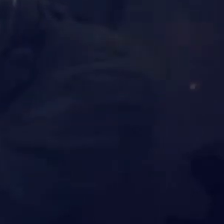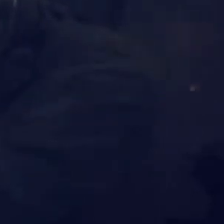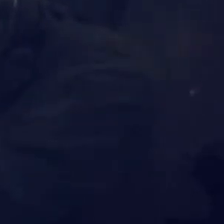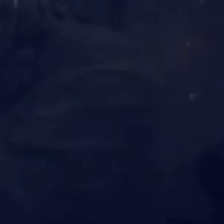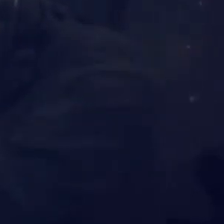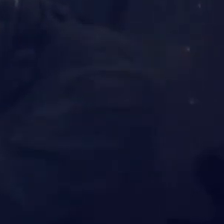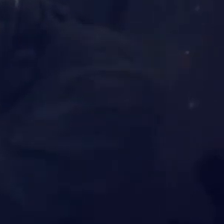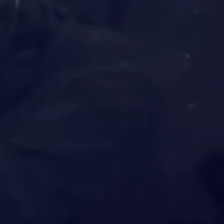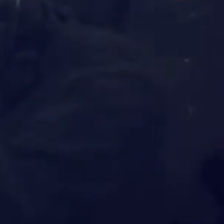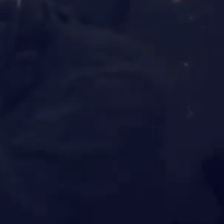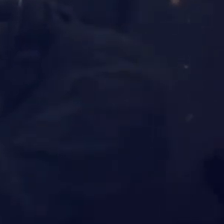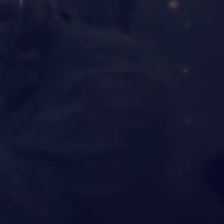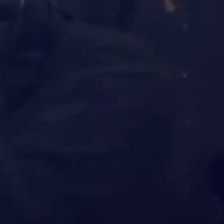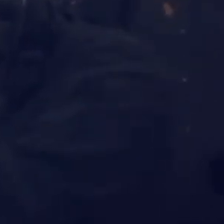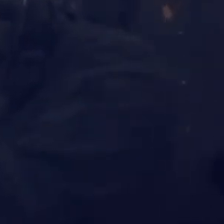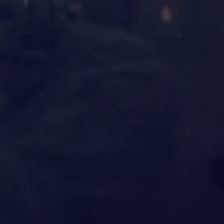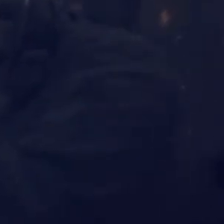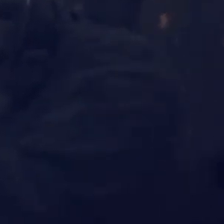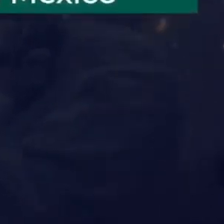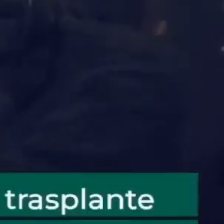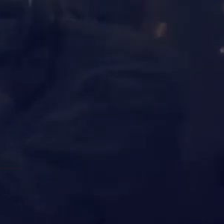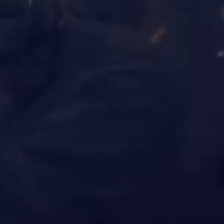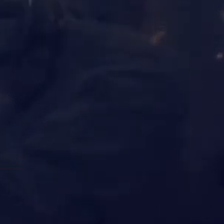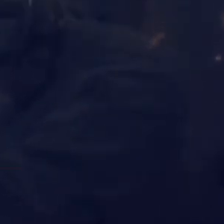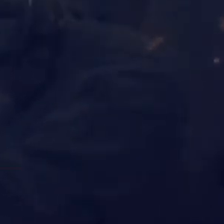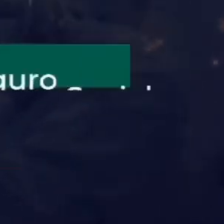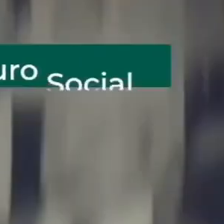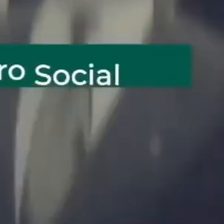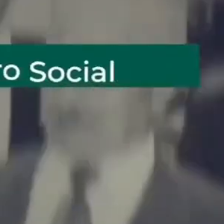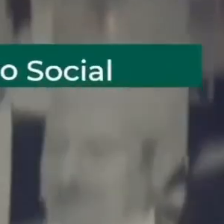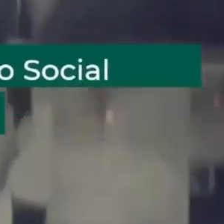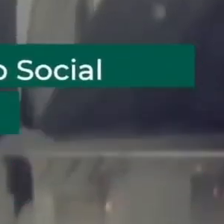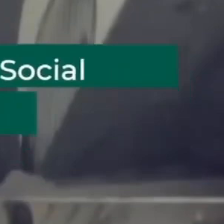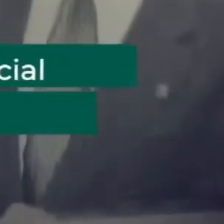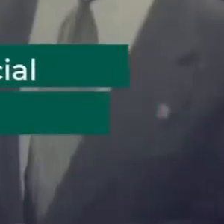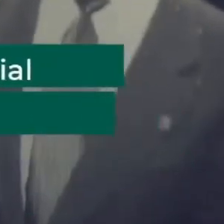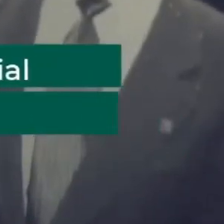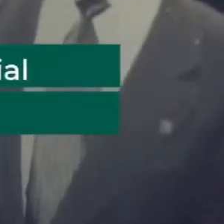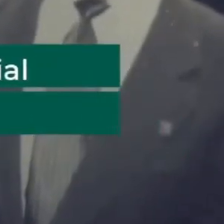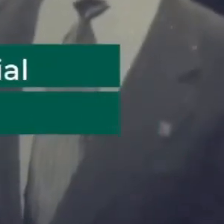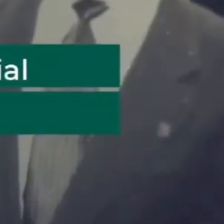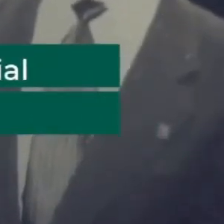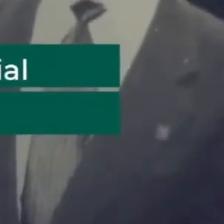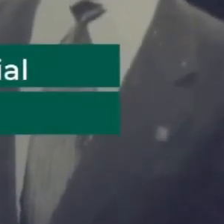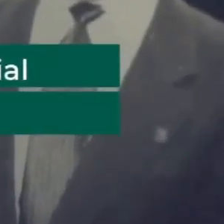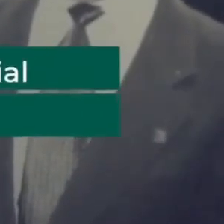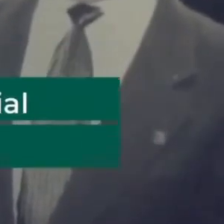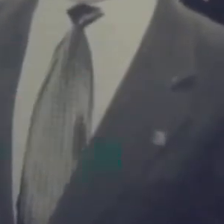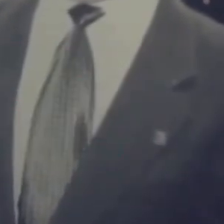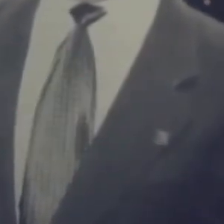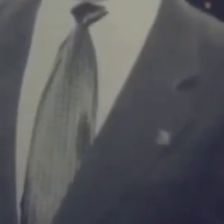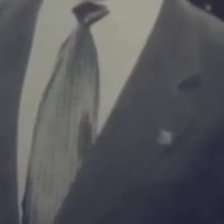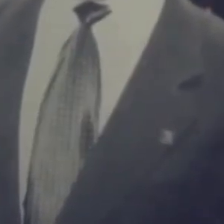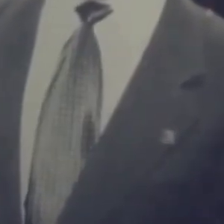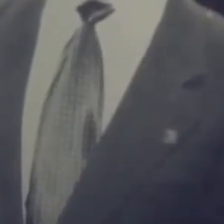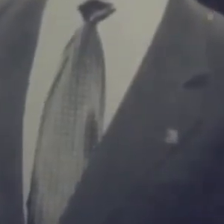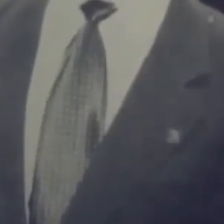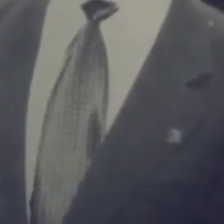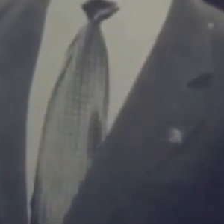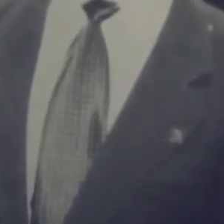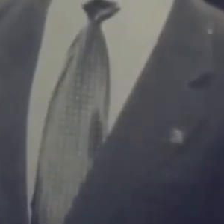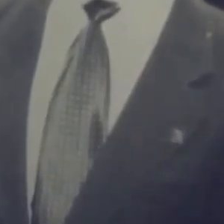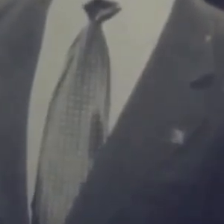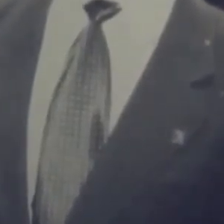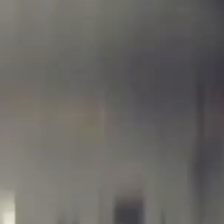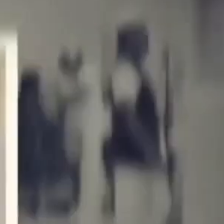realiza el primer trasplante de hígado infantil en México. Surge la nueva ley del Seguro Social y nacen las Afore. Un año después se constituye la